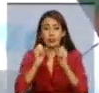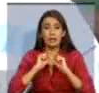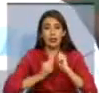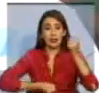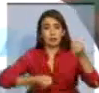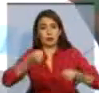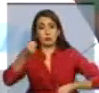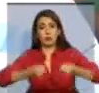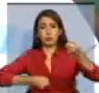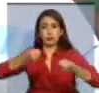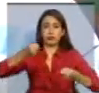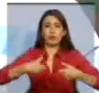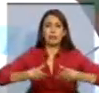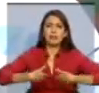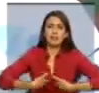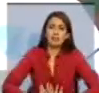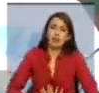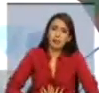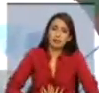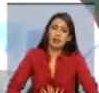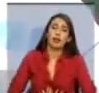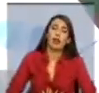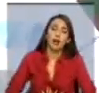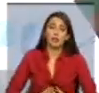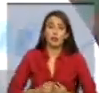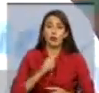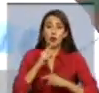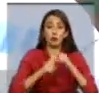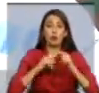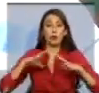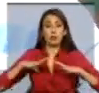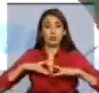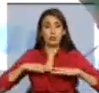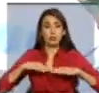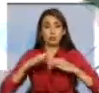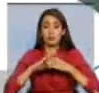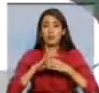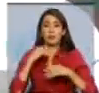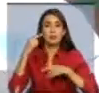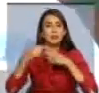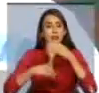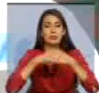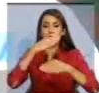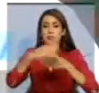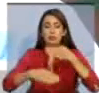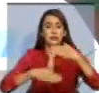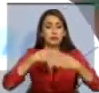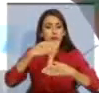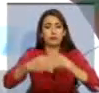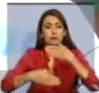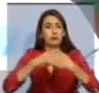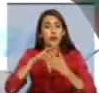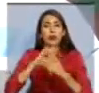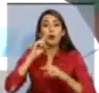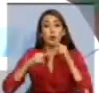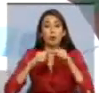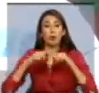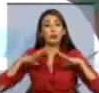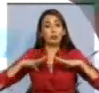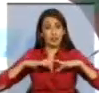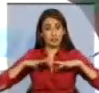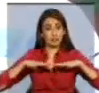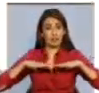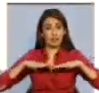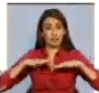lo menos cuando son feriados ellos trabajan, como se dice, como trompos. Ahí es de cuando el cuerpo usted también, como que hay